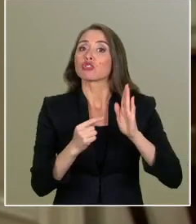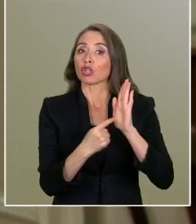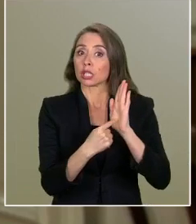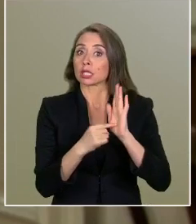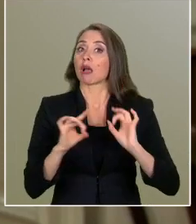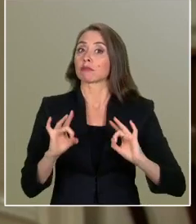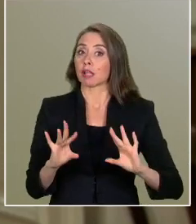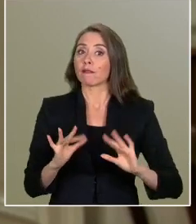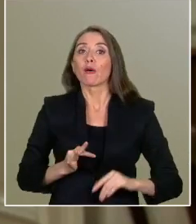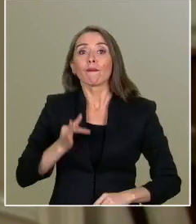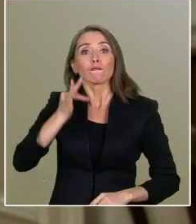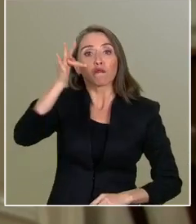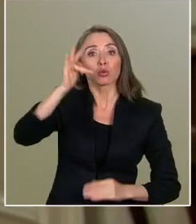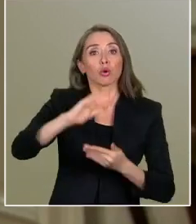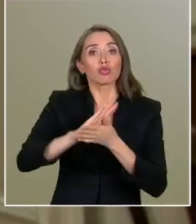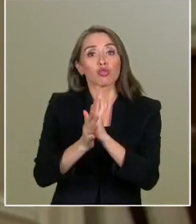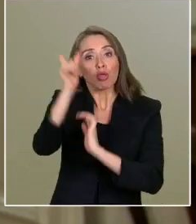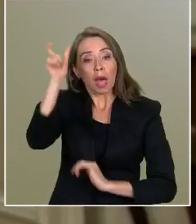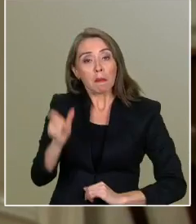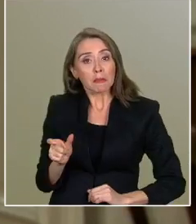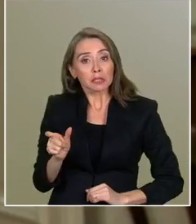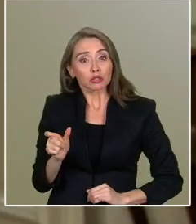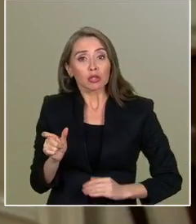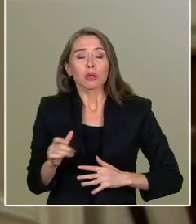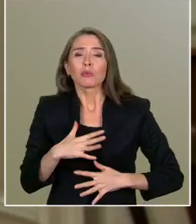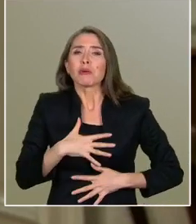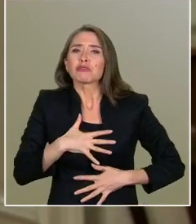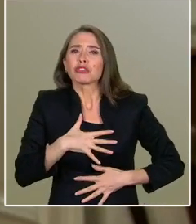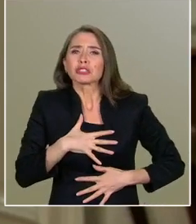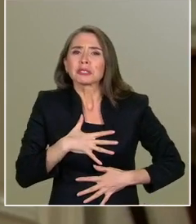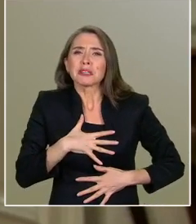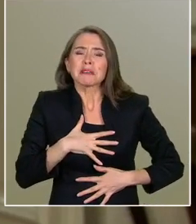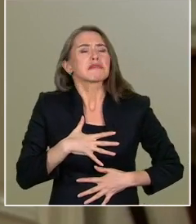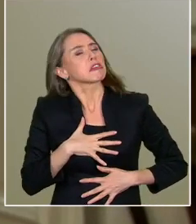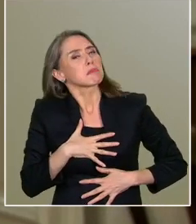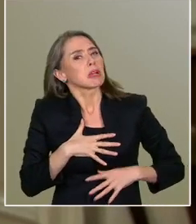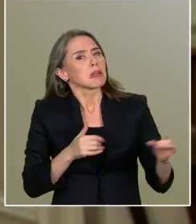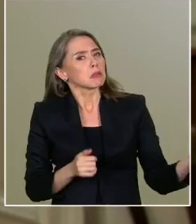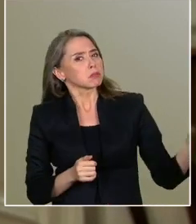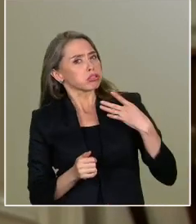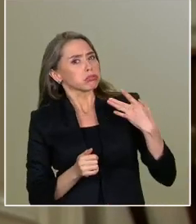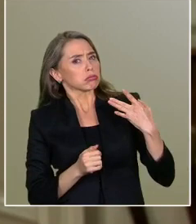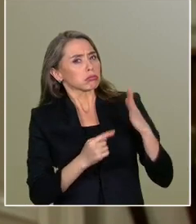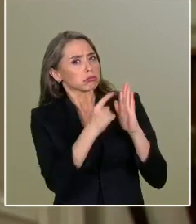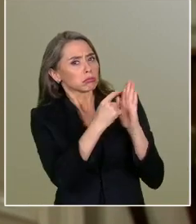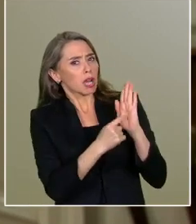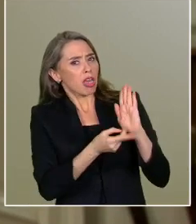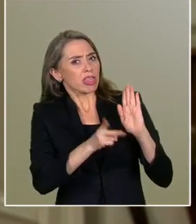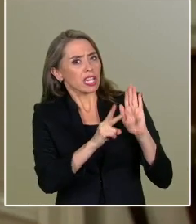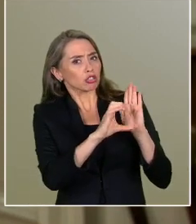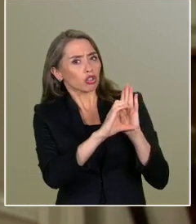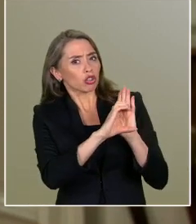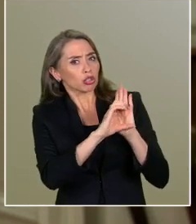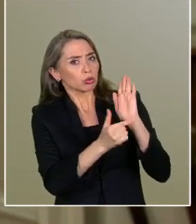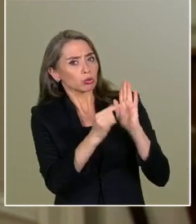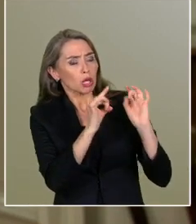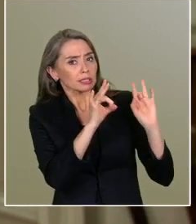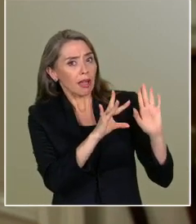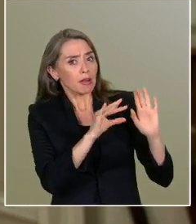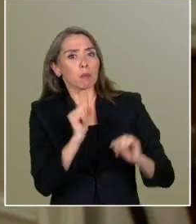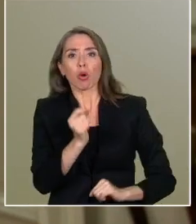en el futuro toda persona podrá recurrir a los tribunales cuando estime haber sido lesionado en cualquiera de los derechos establecidos